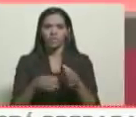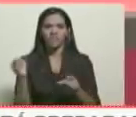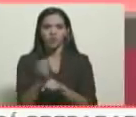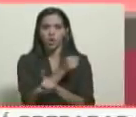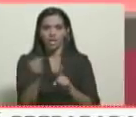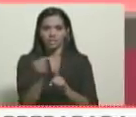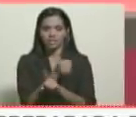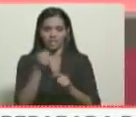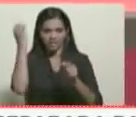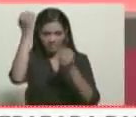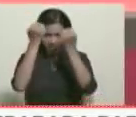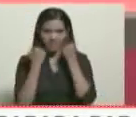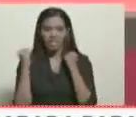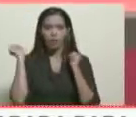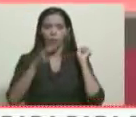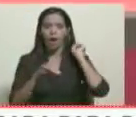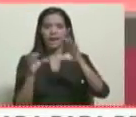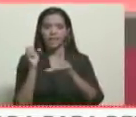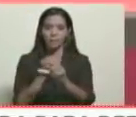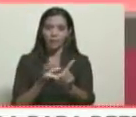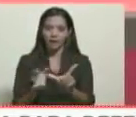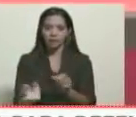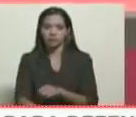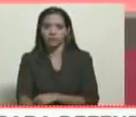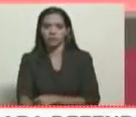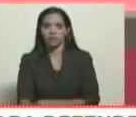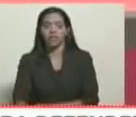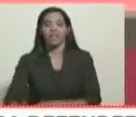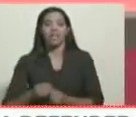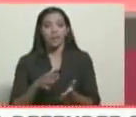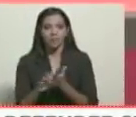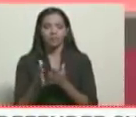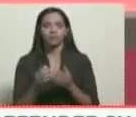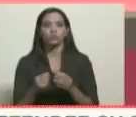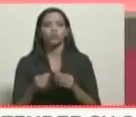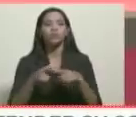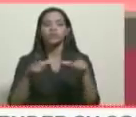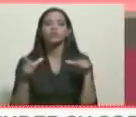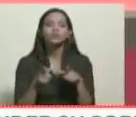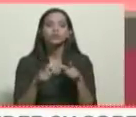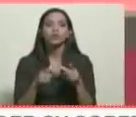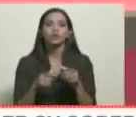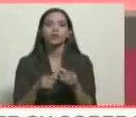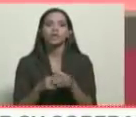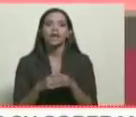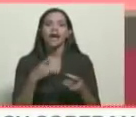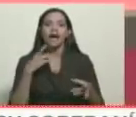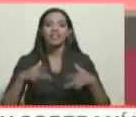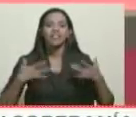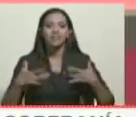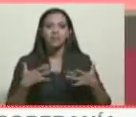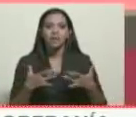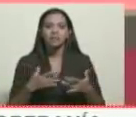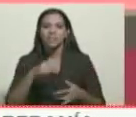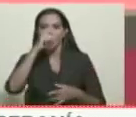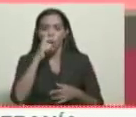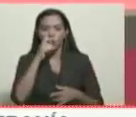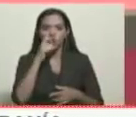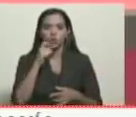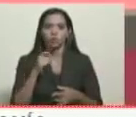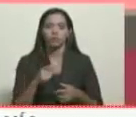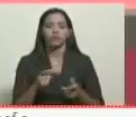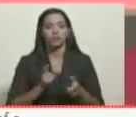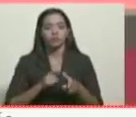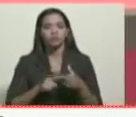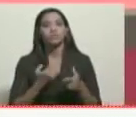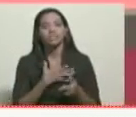también ocurrió una figura que legalmente creo que se denomina crímenes de odio, delitos de odio. Y yo quisiera,